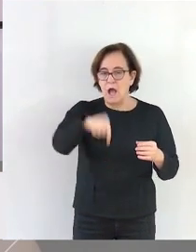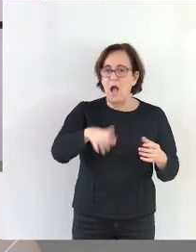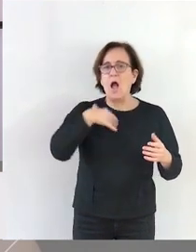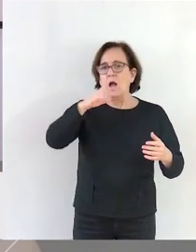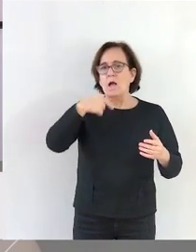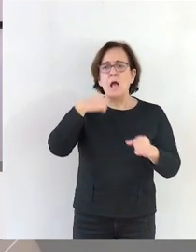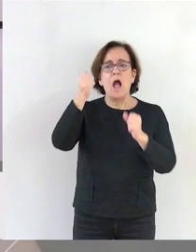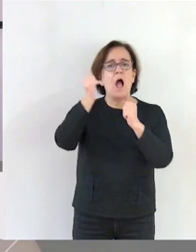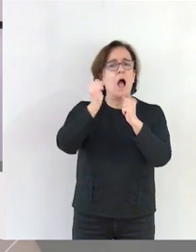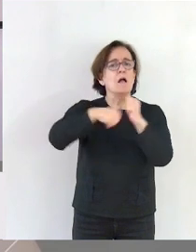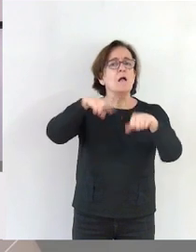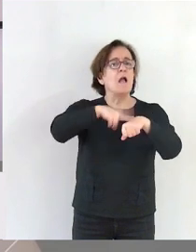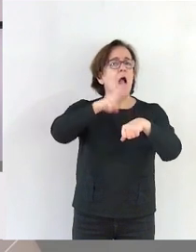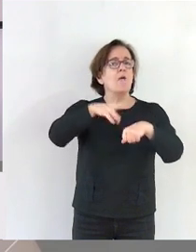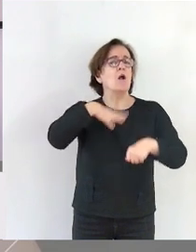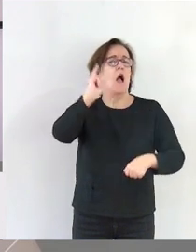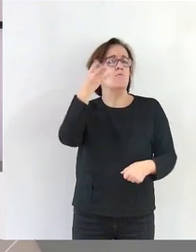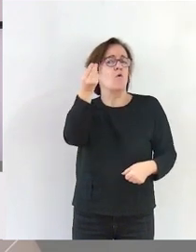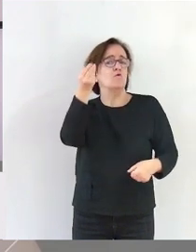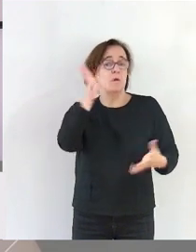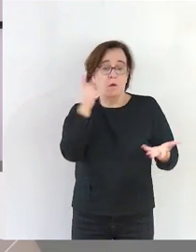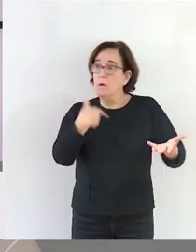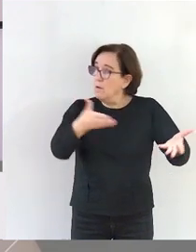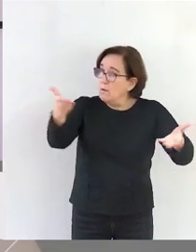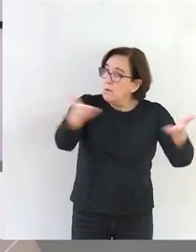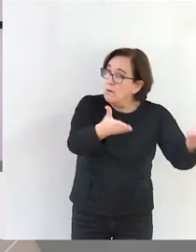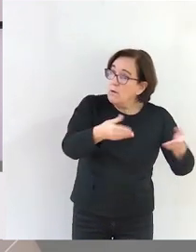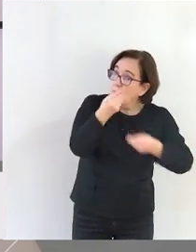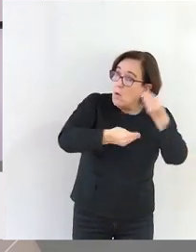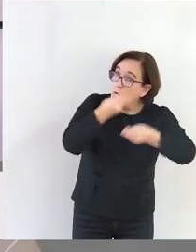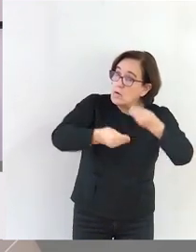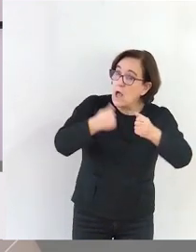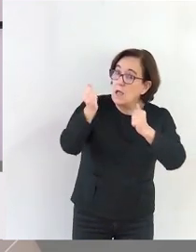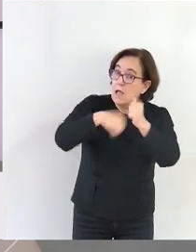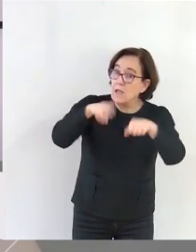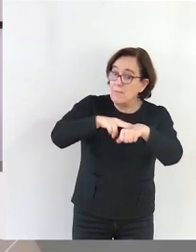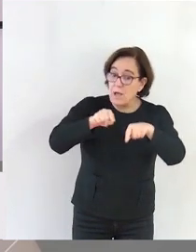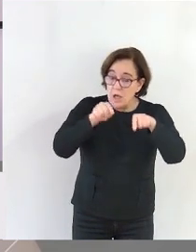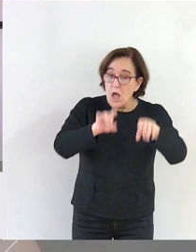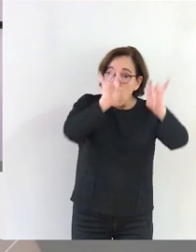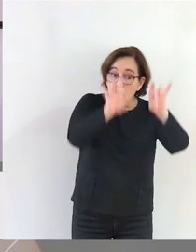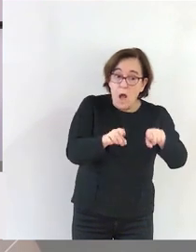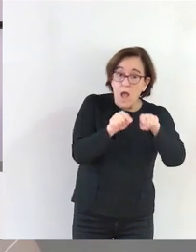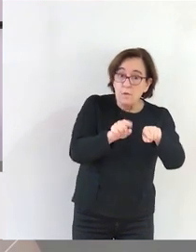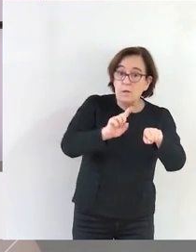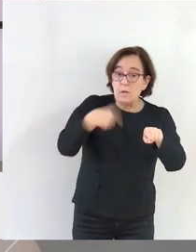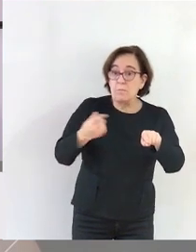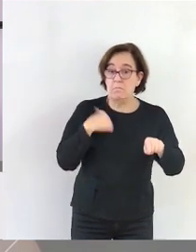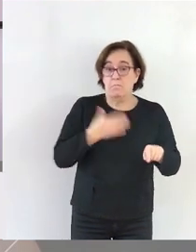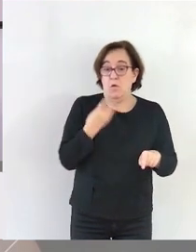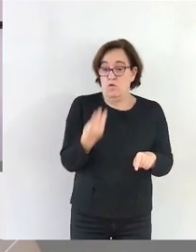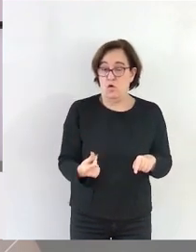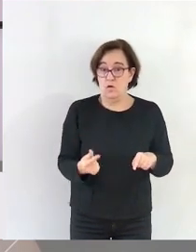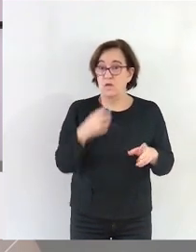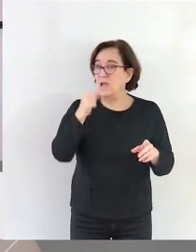tengo mucho carbón a mí me vendría bien Sí claro pero que si si le dejamos que Usted siga usando carbón usted y otros muchos como usted pues pasado mañana termina